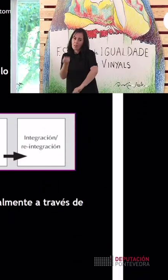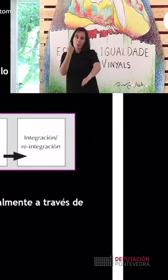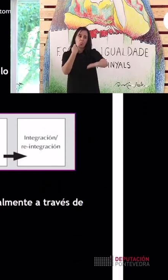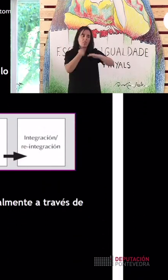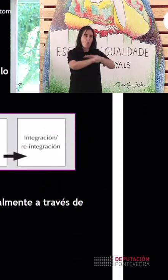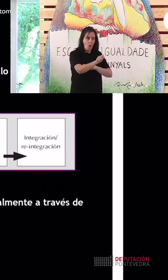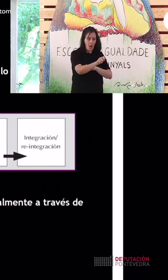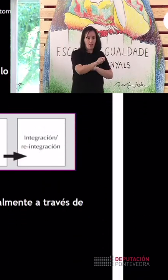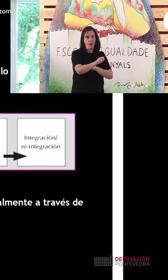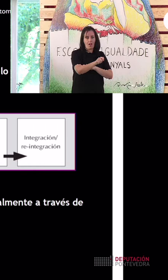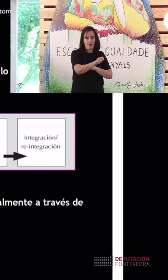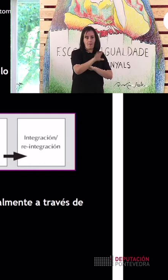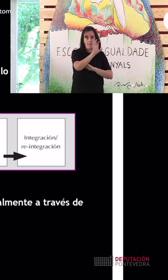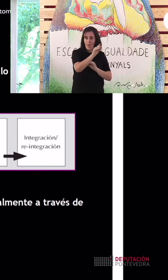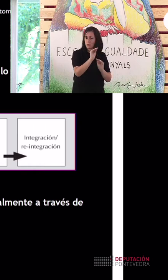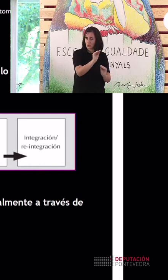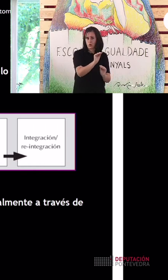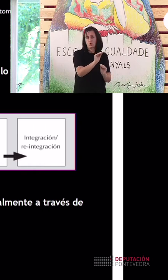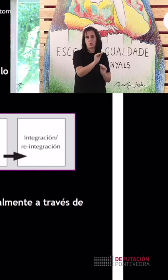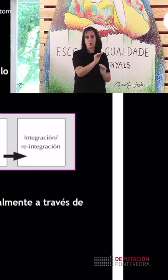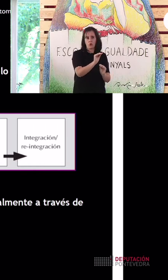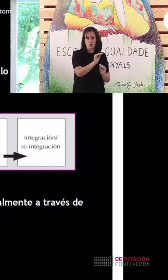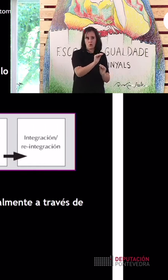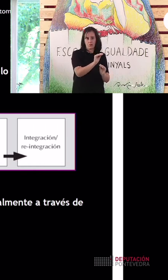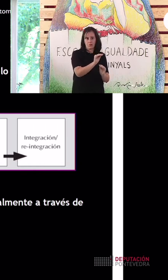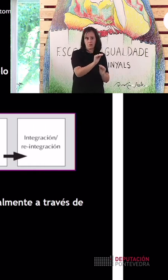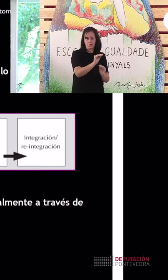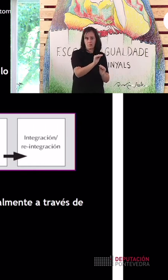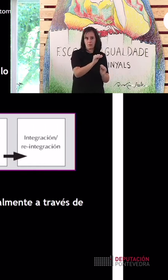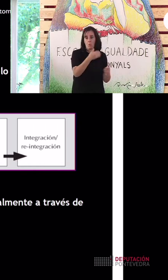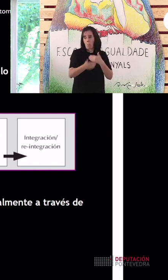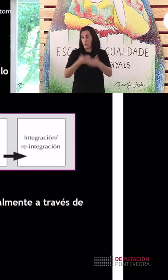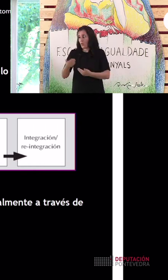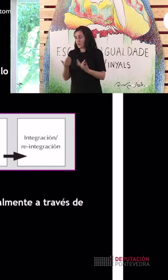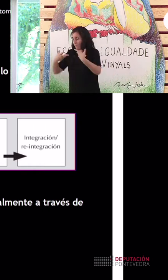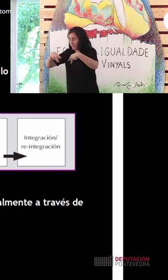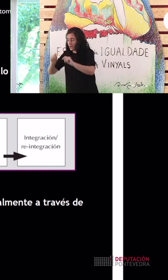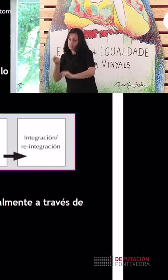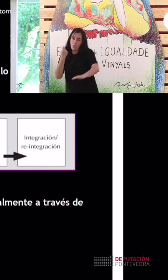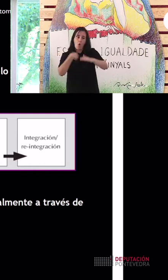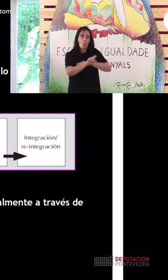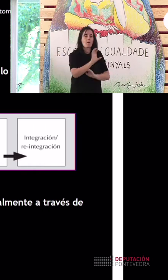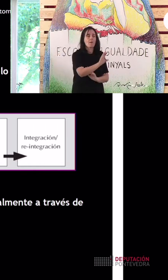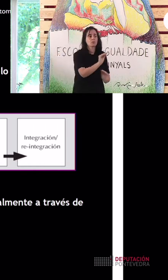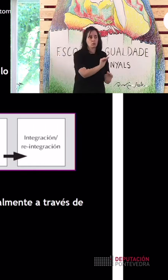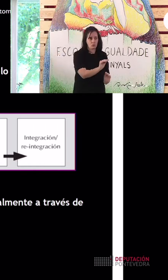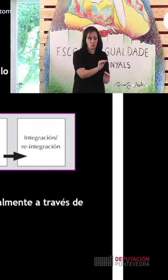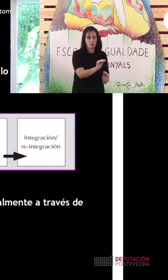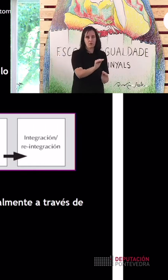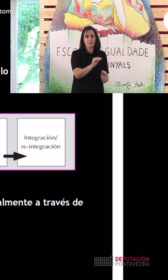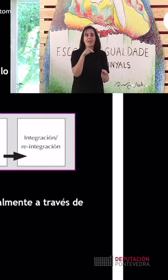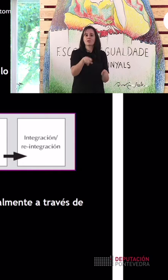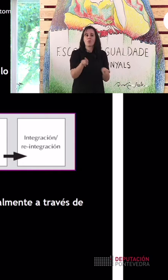situación despois de ter pasado por todo o proceso, e que hai que diferencialo do que inicialmente si estivo penado, que foi o